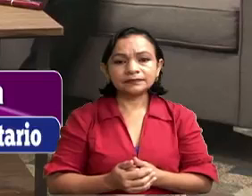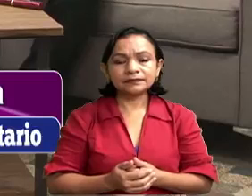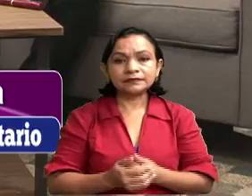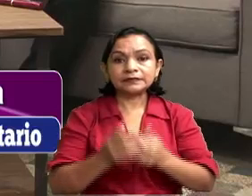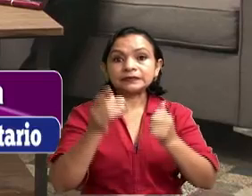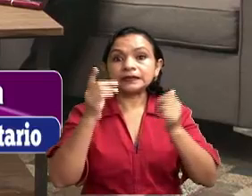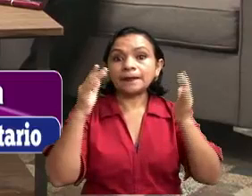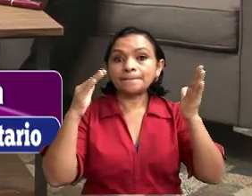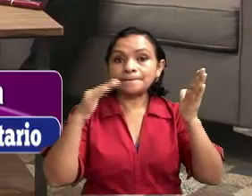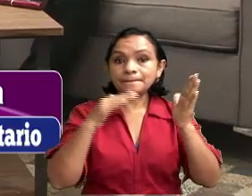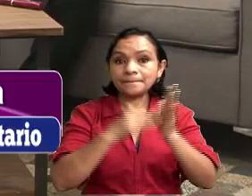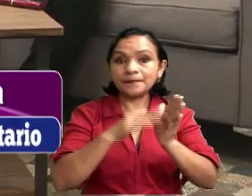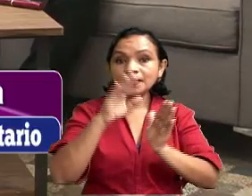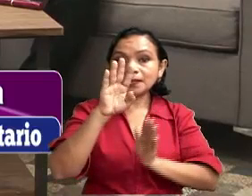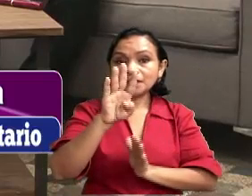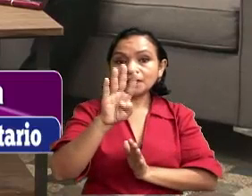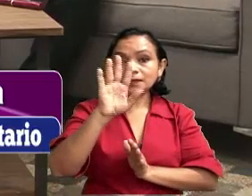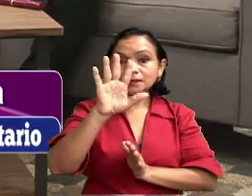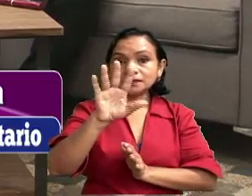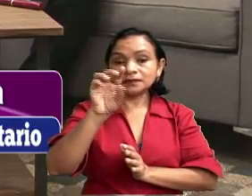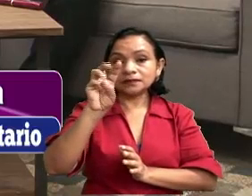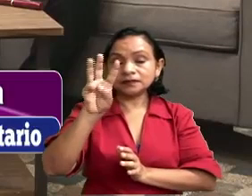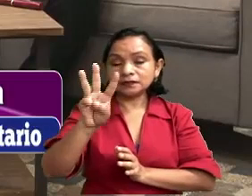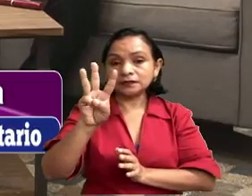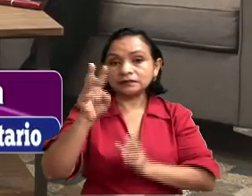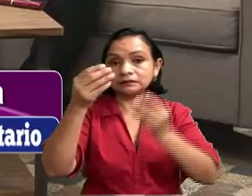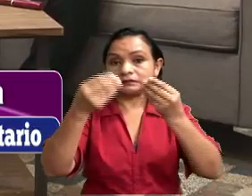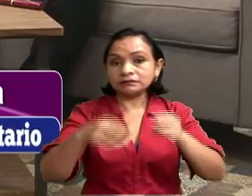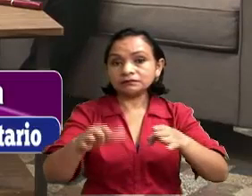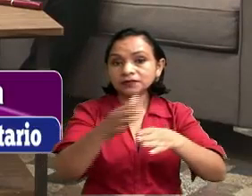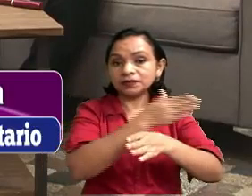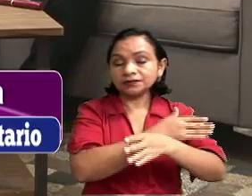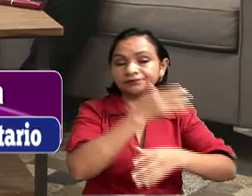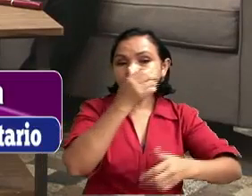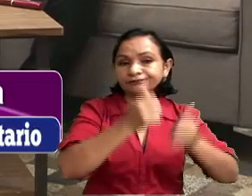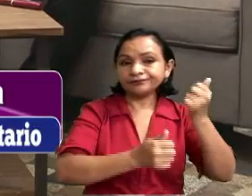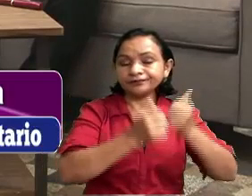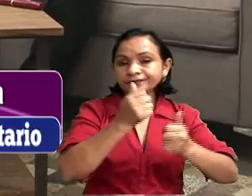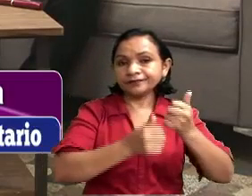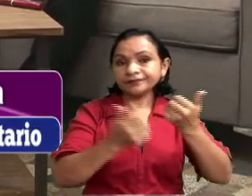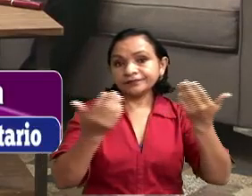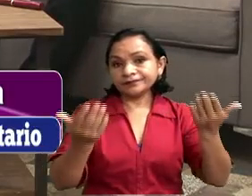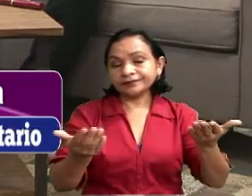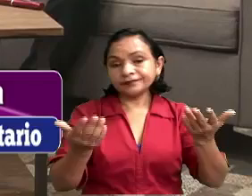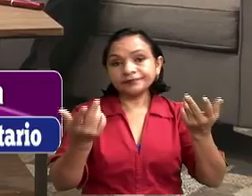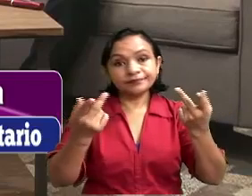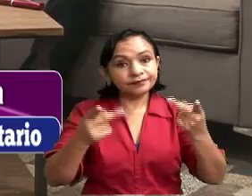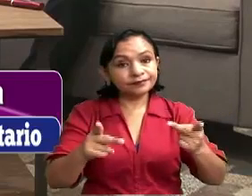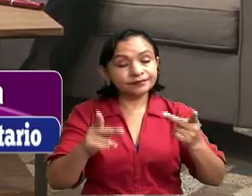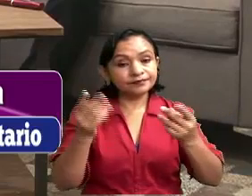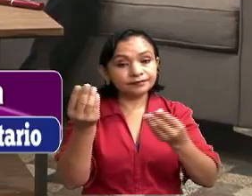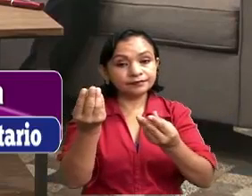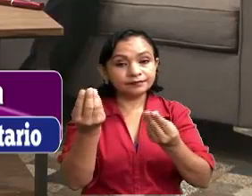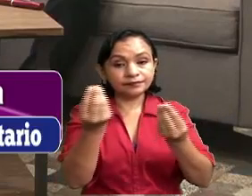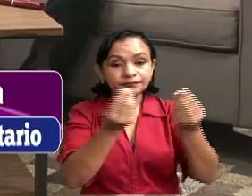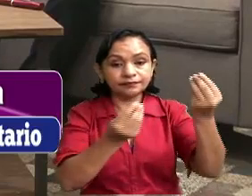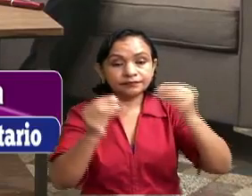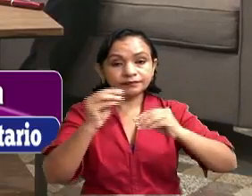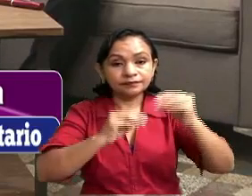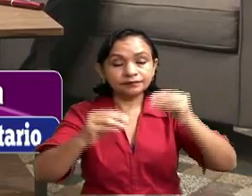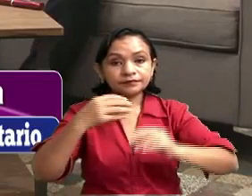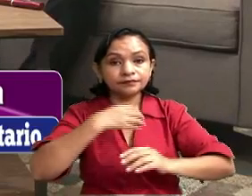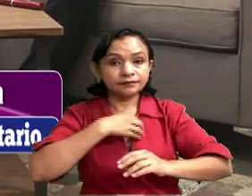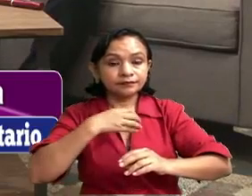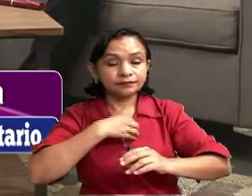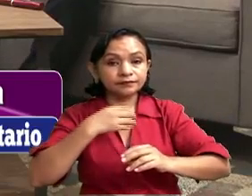1.453 millones de dólares en pérdidas ocasionadas por el intento fallido de golpe de Estado. Así es, así es. Sin duda alguna, para una economía como la nuestra, pese